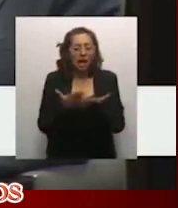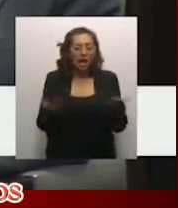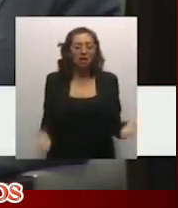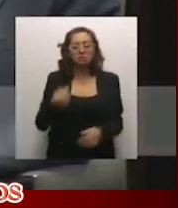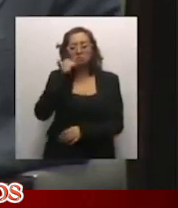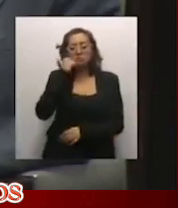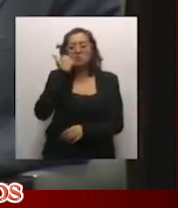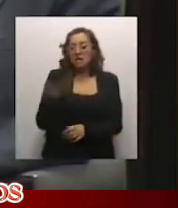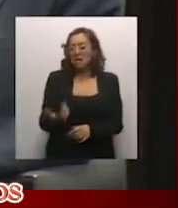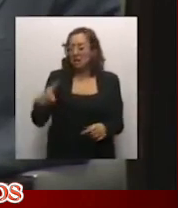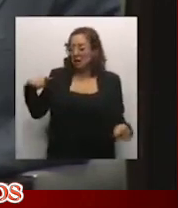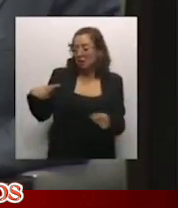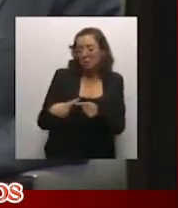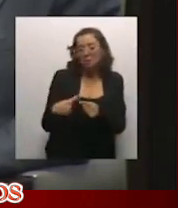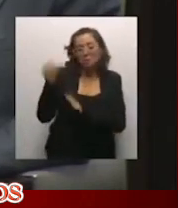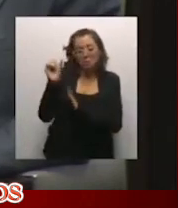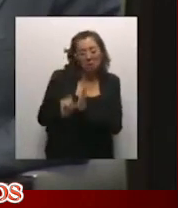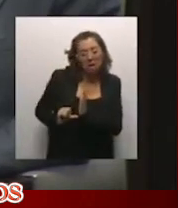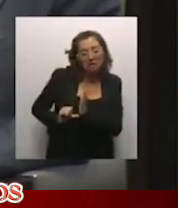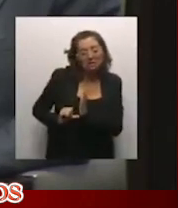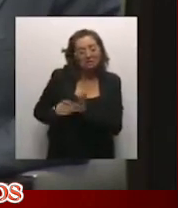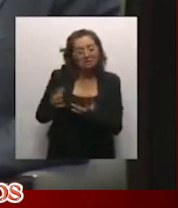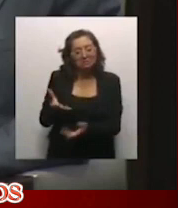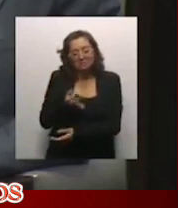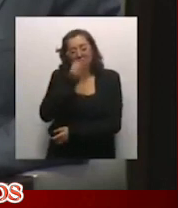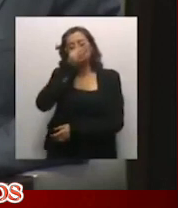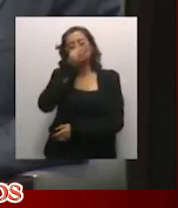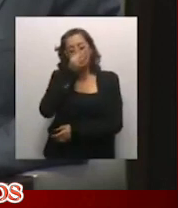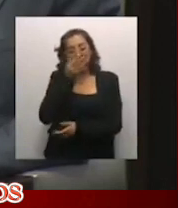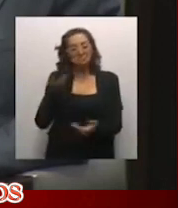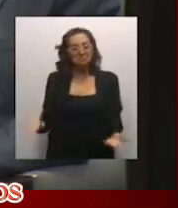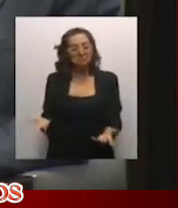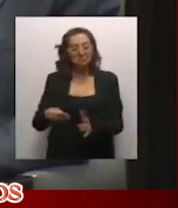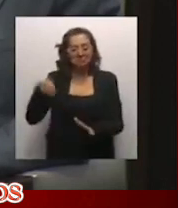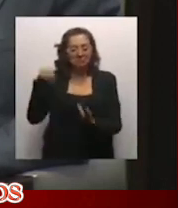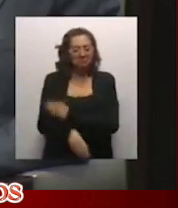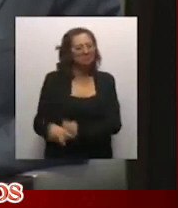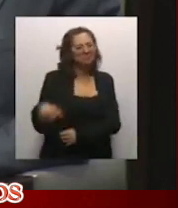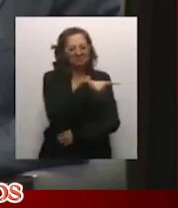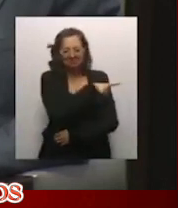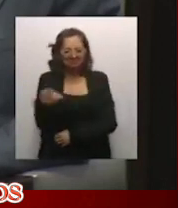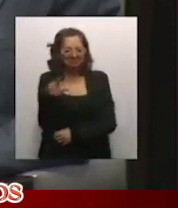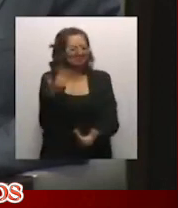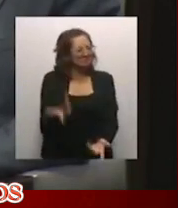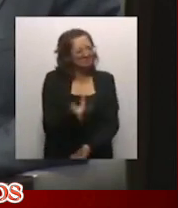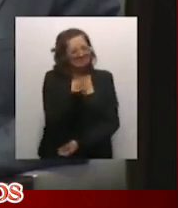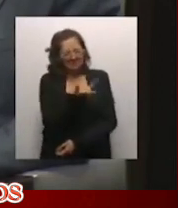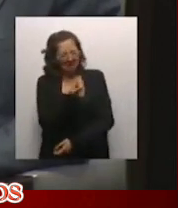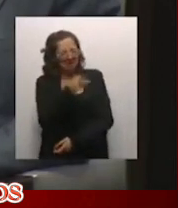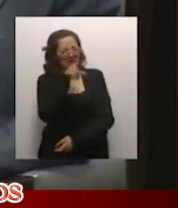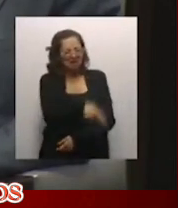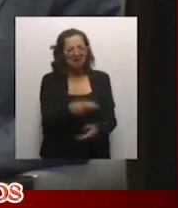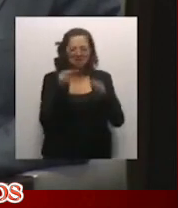pretenden que en meses resolvamos la tragedia en que nos han sumido. Son unos chacales, celebran las acciones